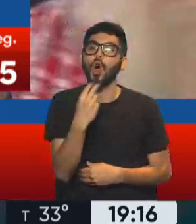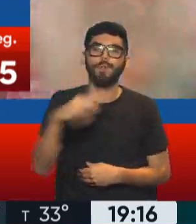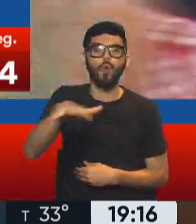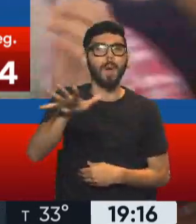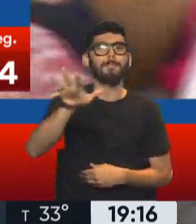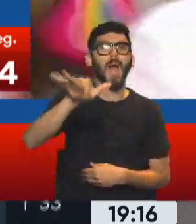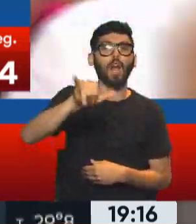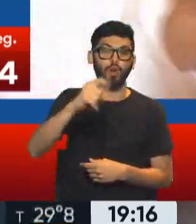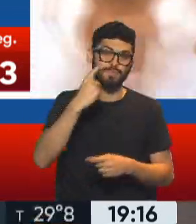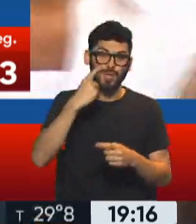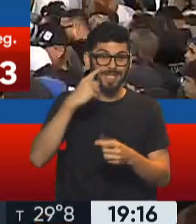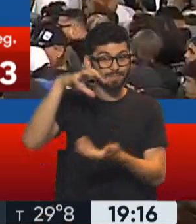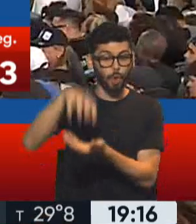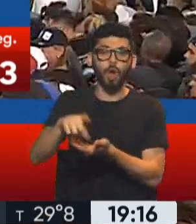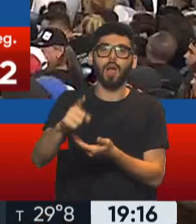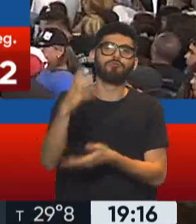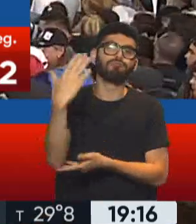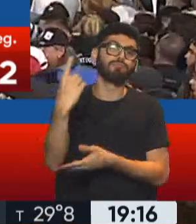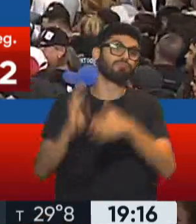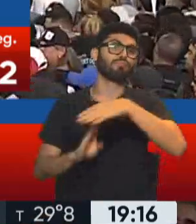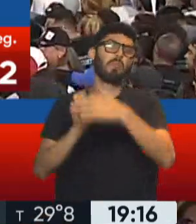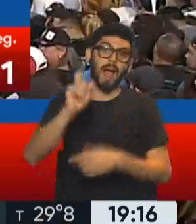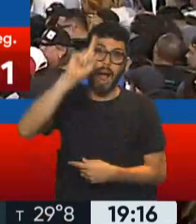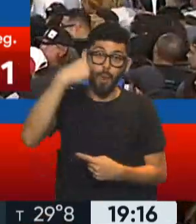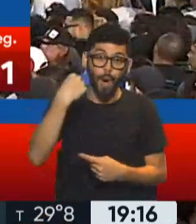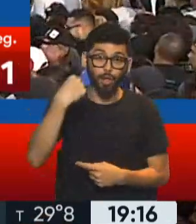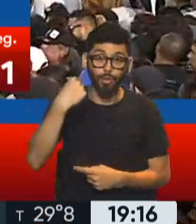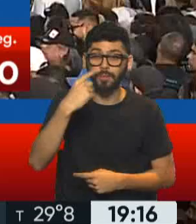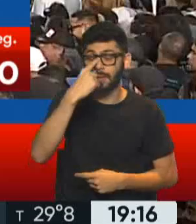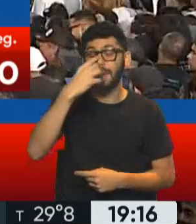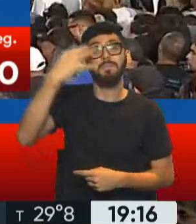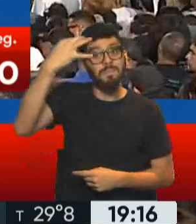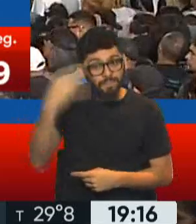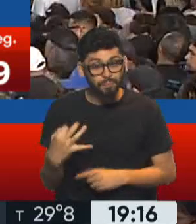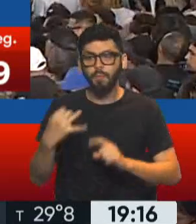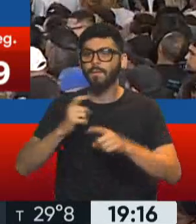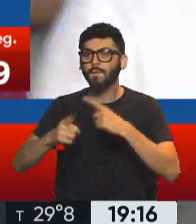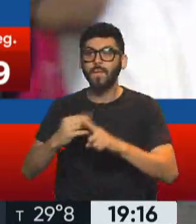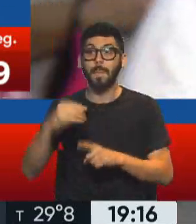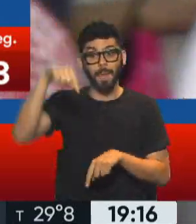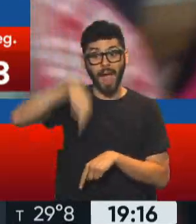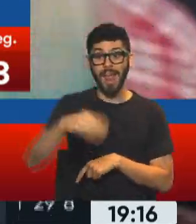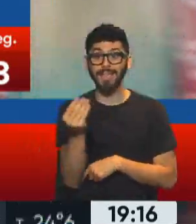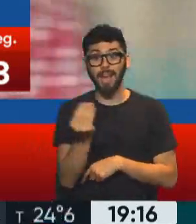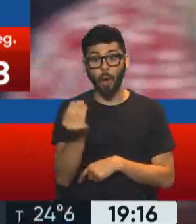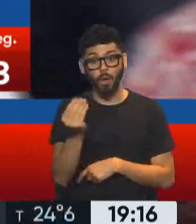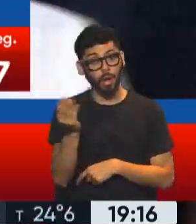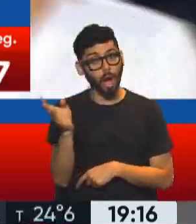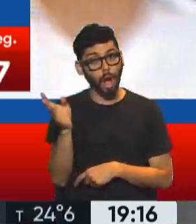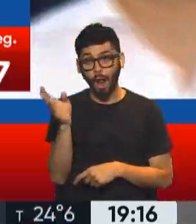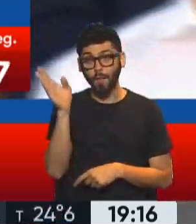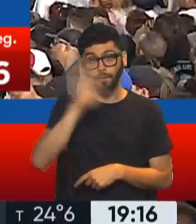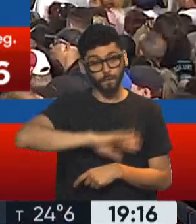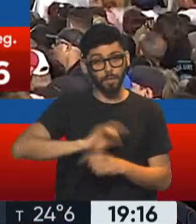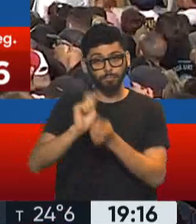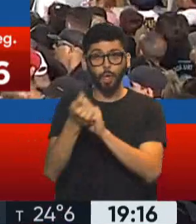que tendrá como principal orador al presidente Alberto Fernández. Inicialmente el acto había estado previsto para este sábado, pero finalmente será